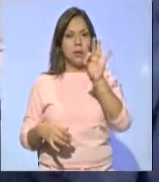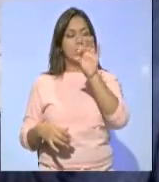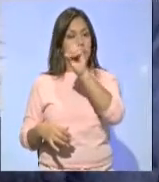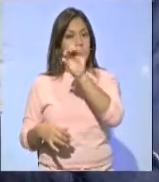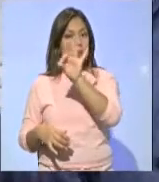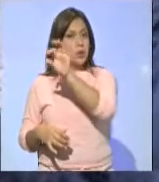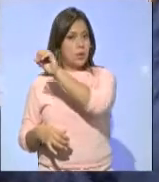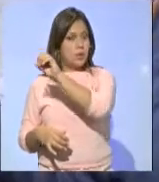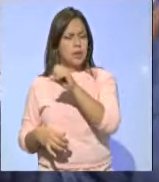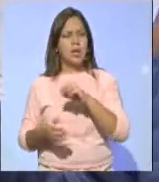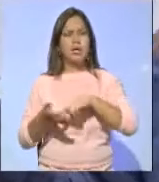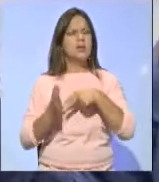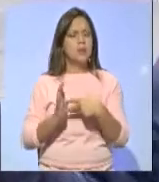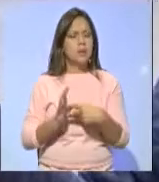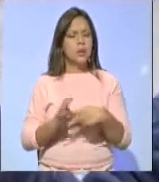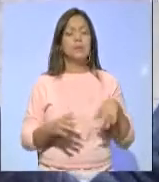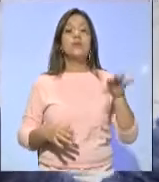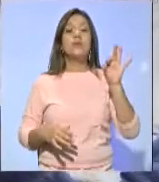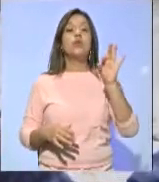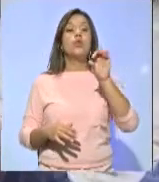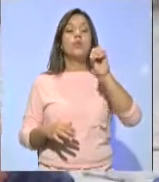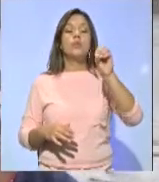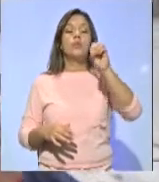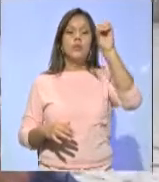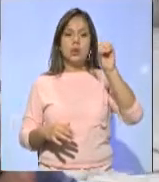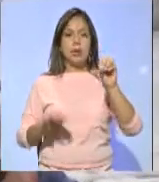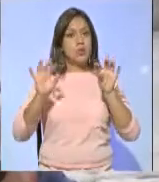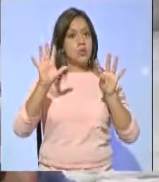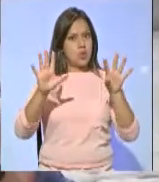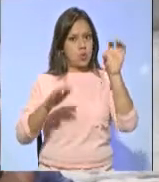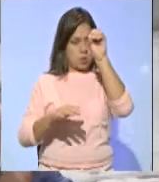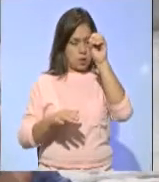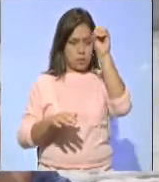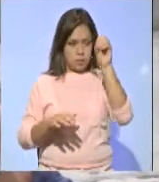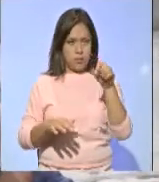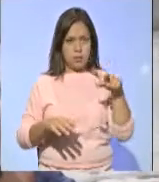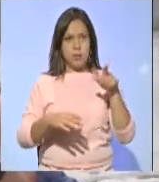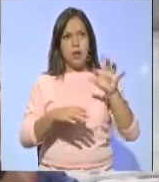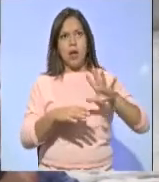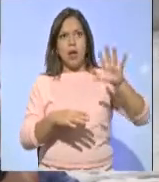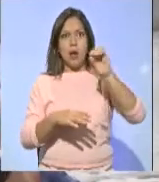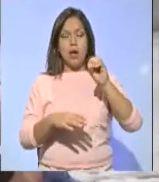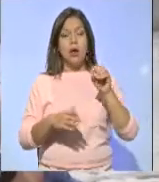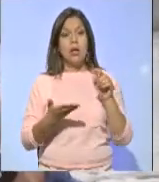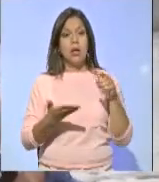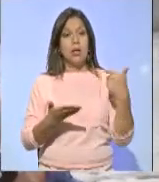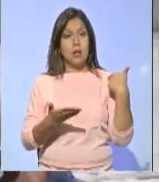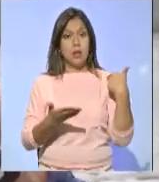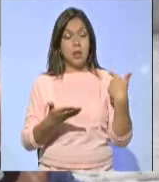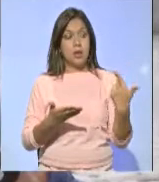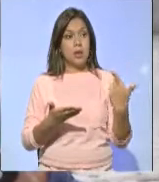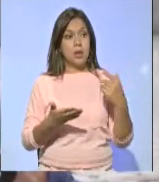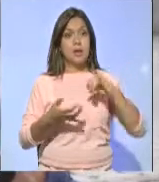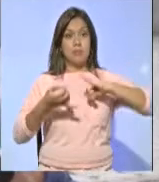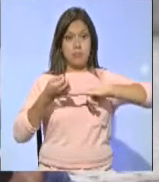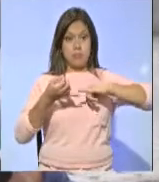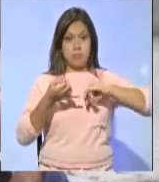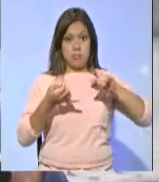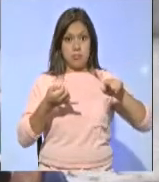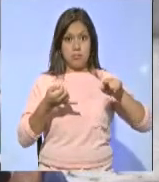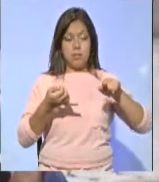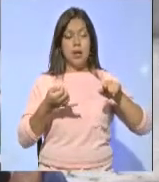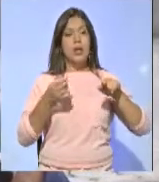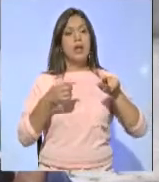significa que el 90% de la población en riesgo se haya detectado que tiene VIH, y de estas personas que se detectaron,